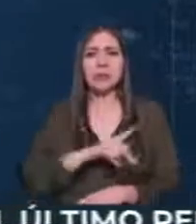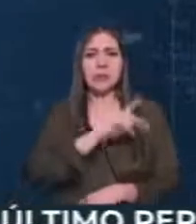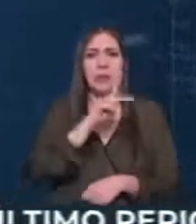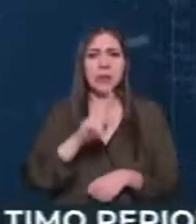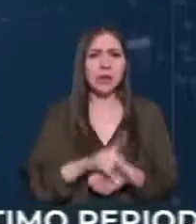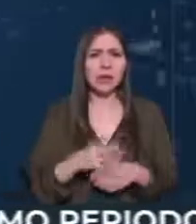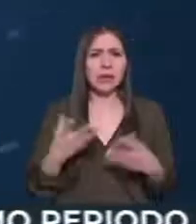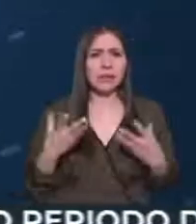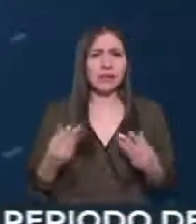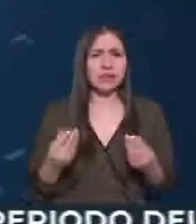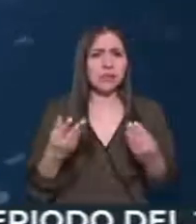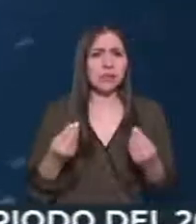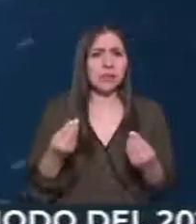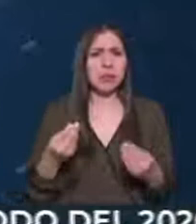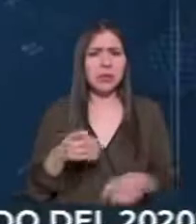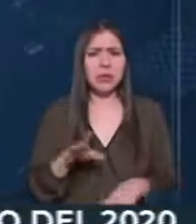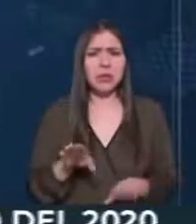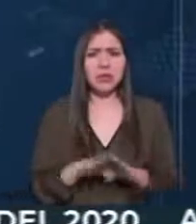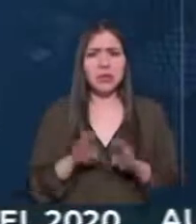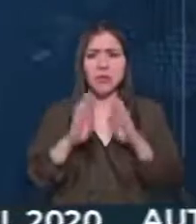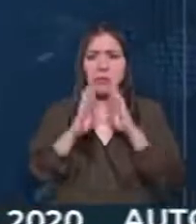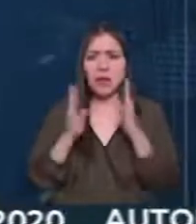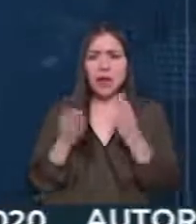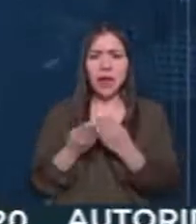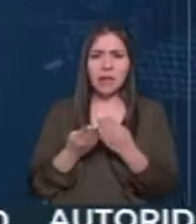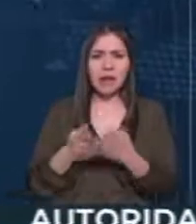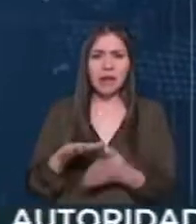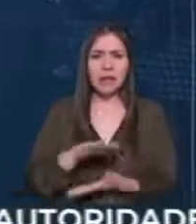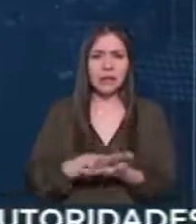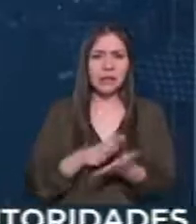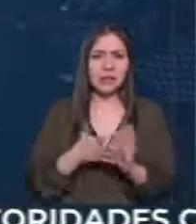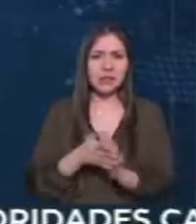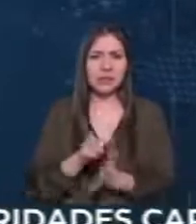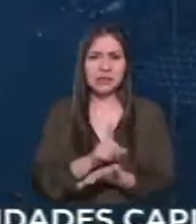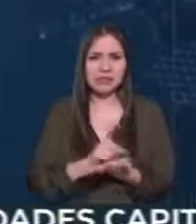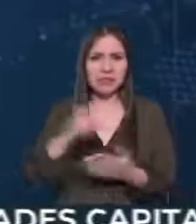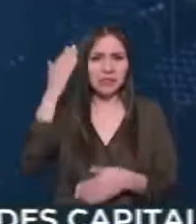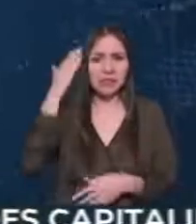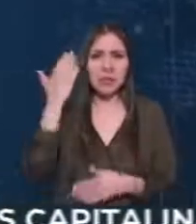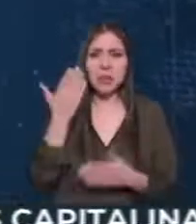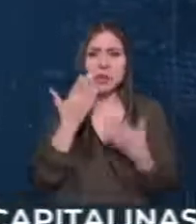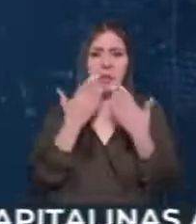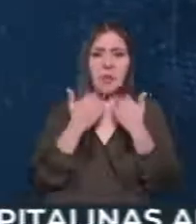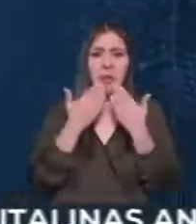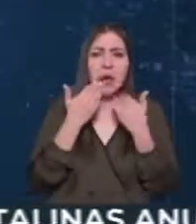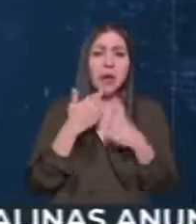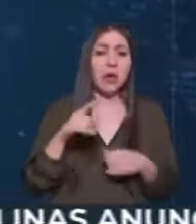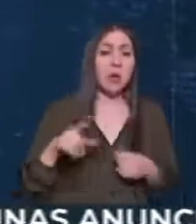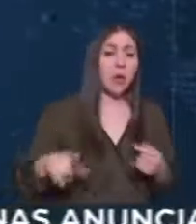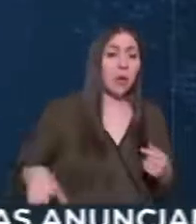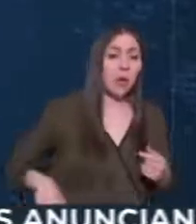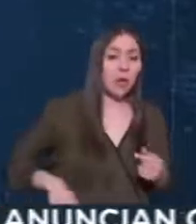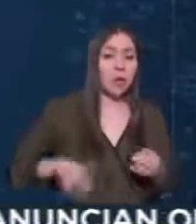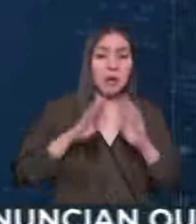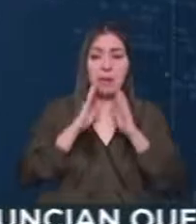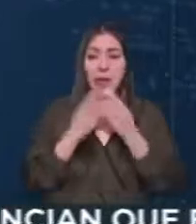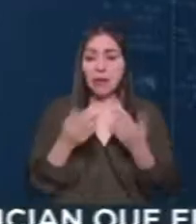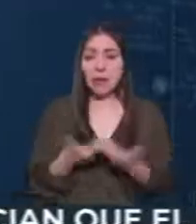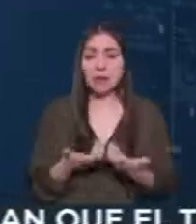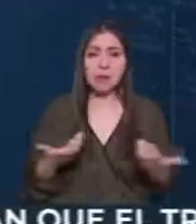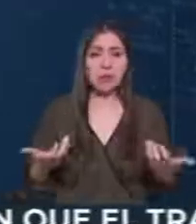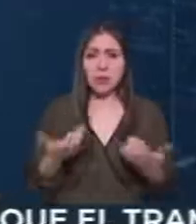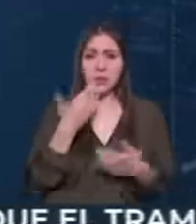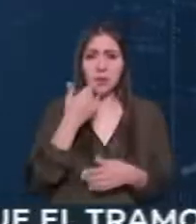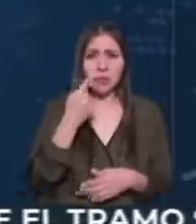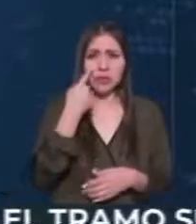infestado de narcotráfico, en donde no hay separación entre el crimen y los gobernantes. Si tú revisas cada uno de los